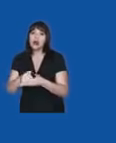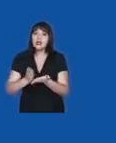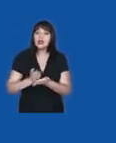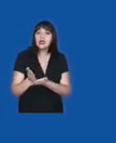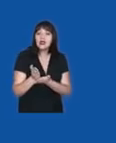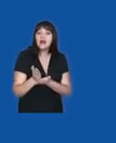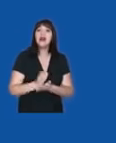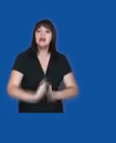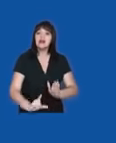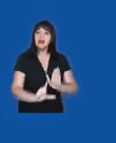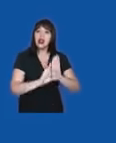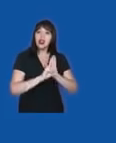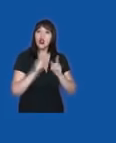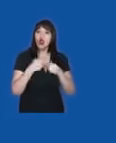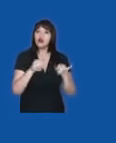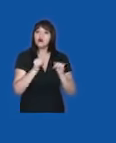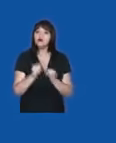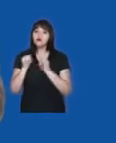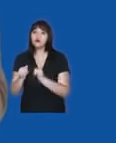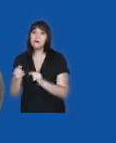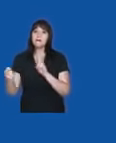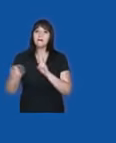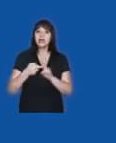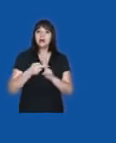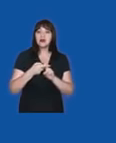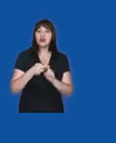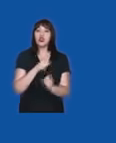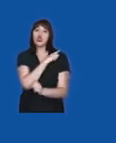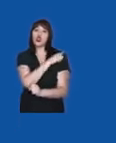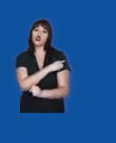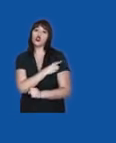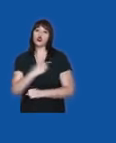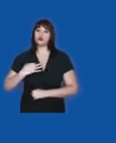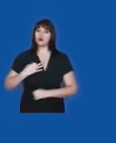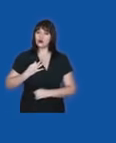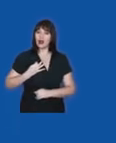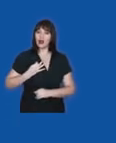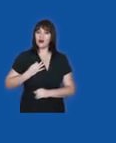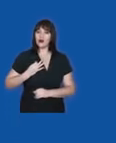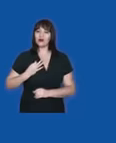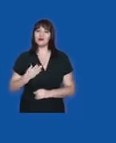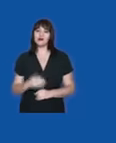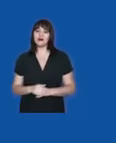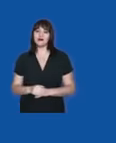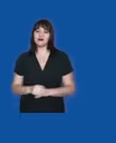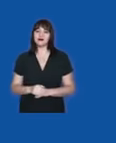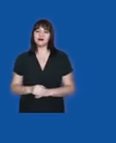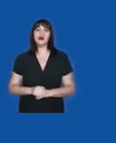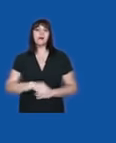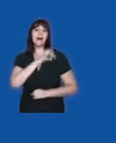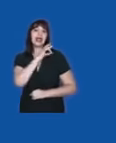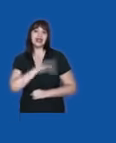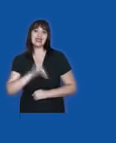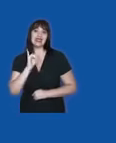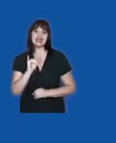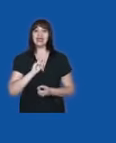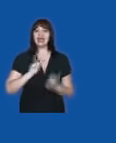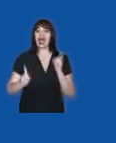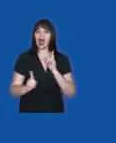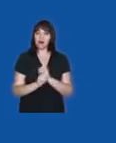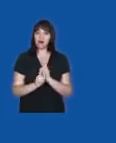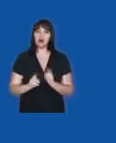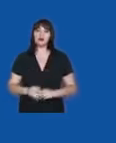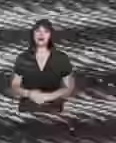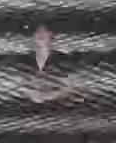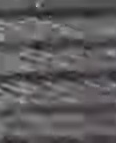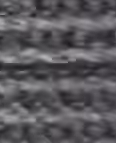plebiscitos, la iniciativa popular de ley y otros mecanismos de participación y control ciudadano del poder. Para que Chile sí